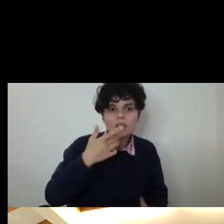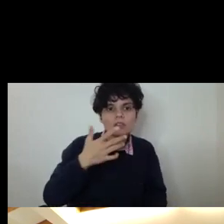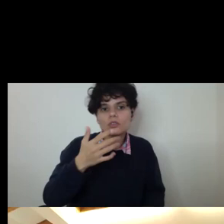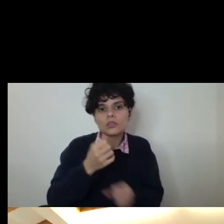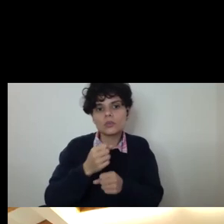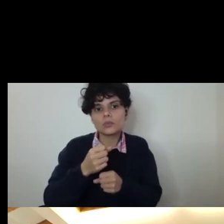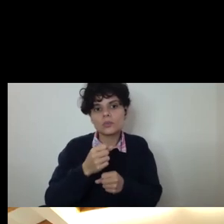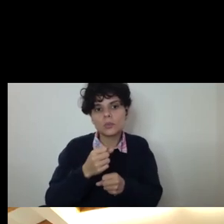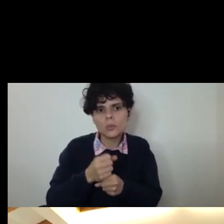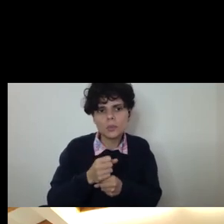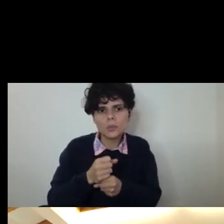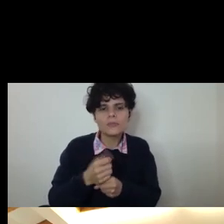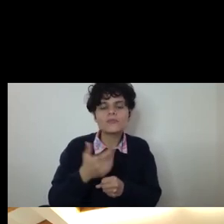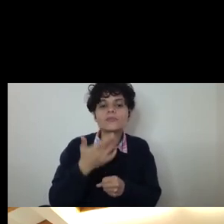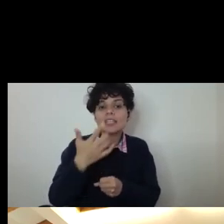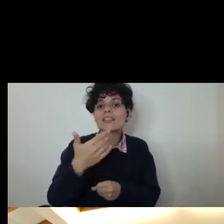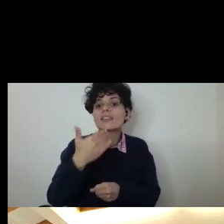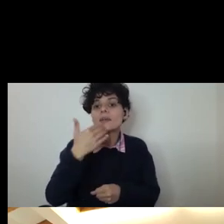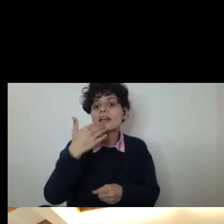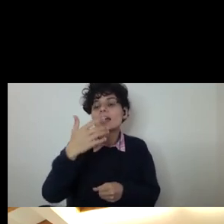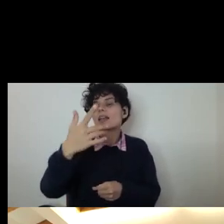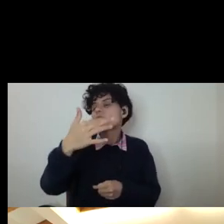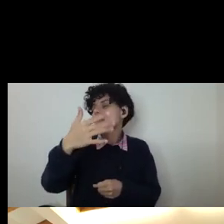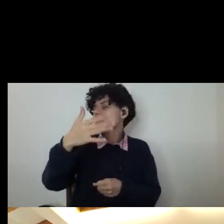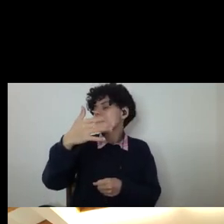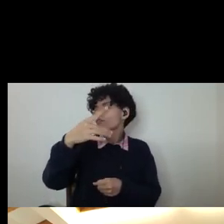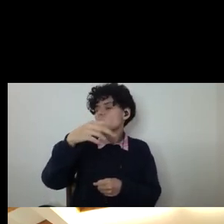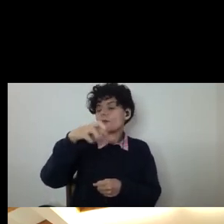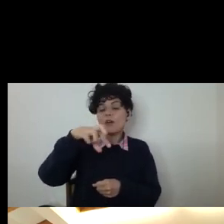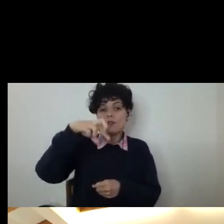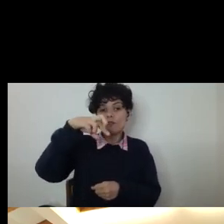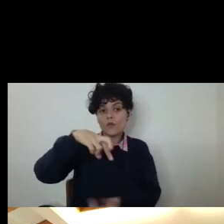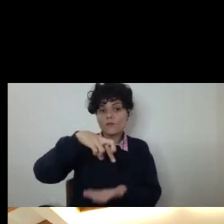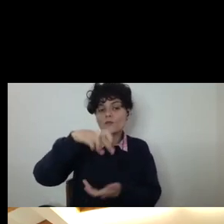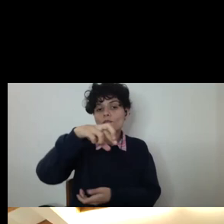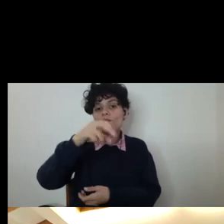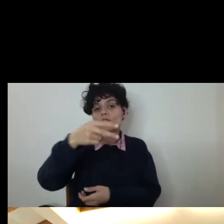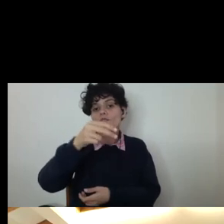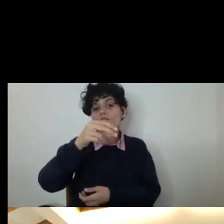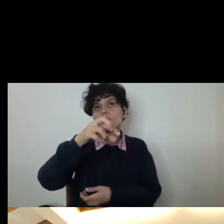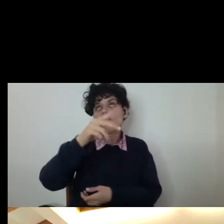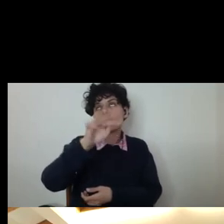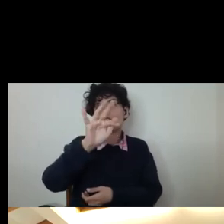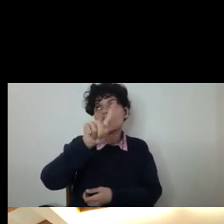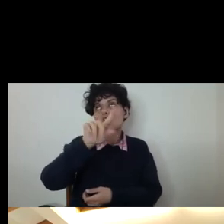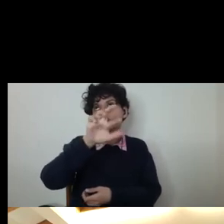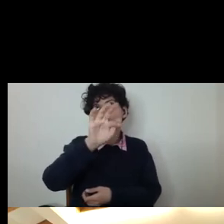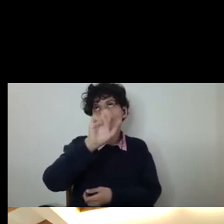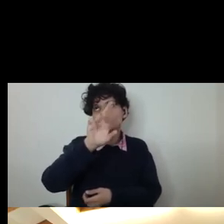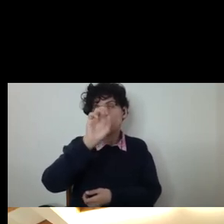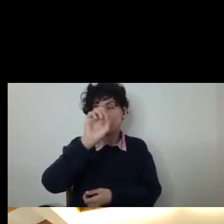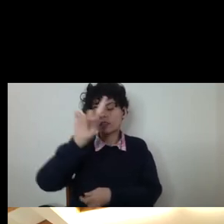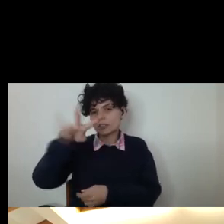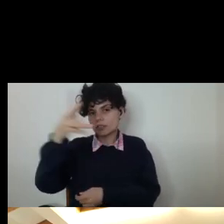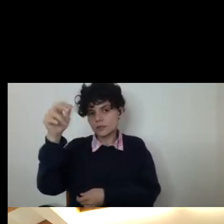otras quinasas, y fosforilan una proteína que se llama CREB Binding Protein, CBP, y estas forman un